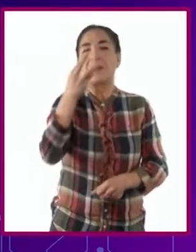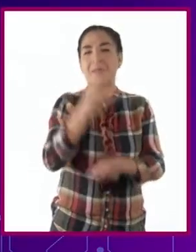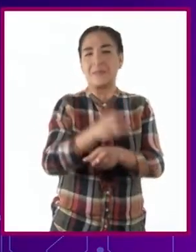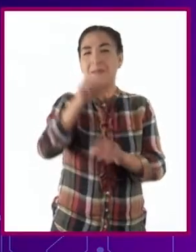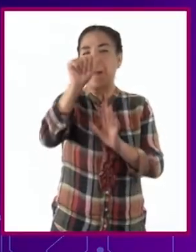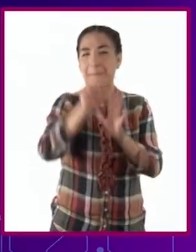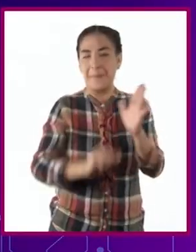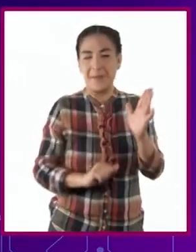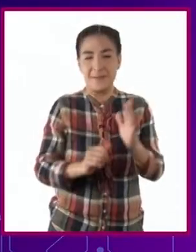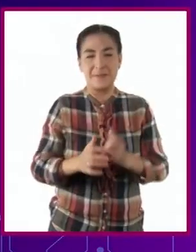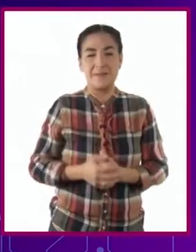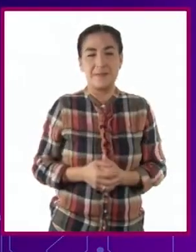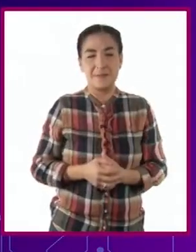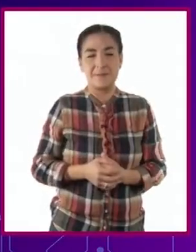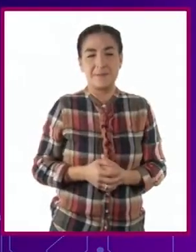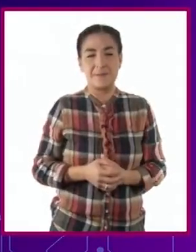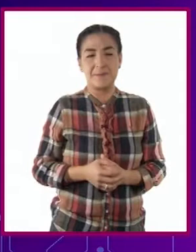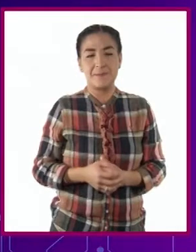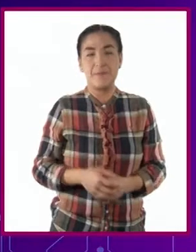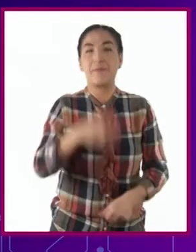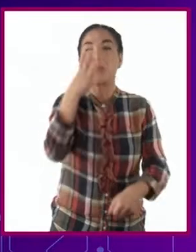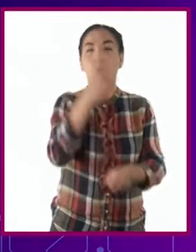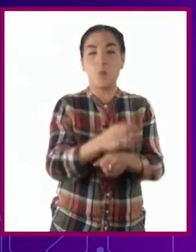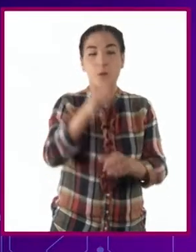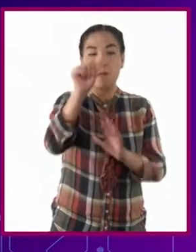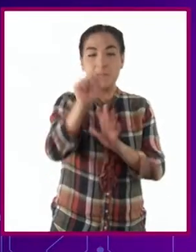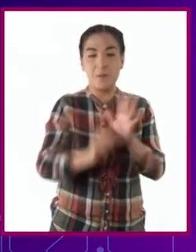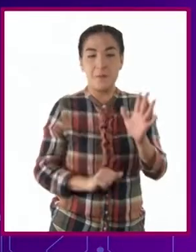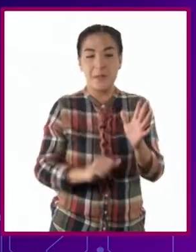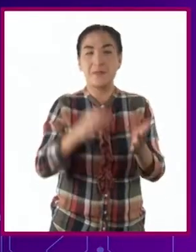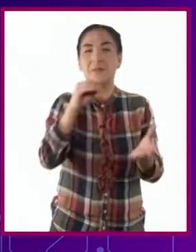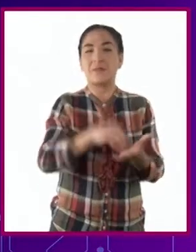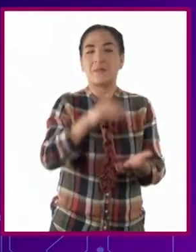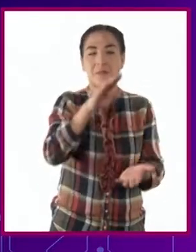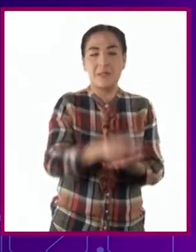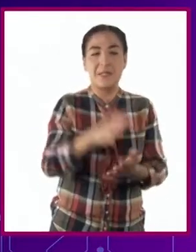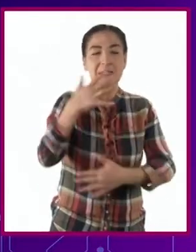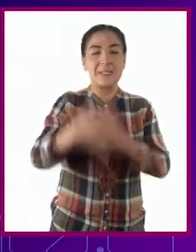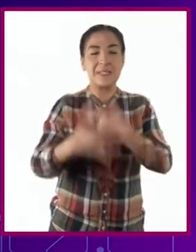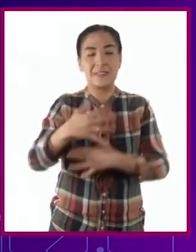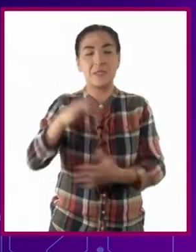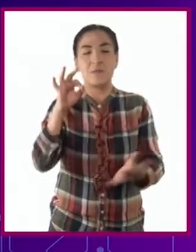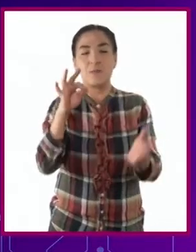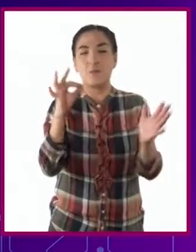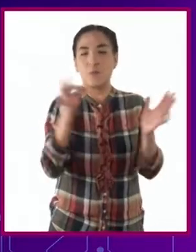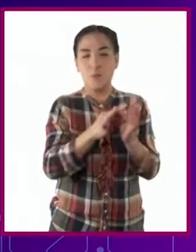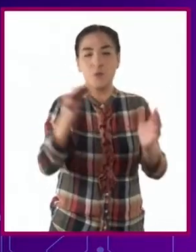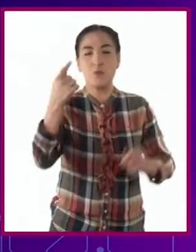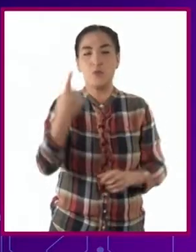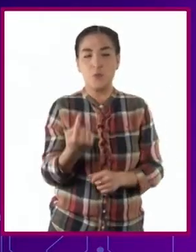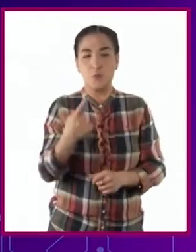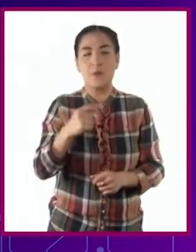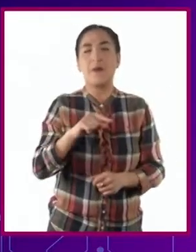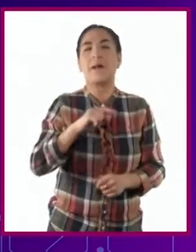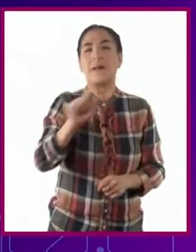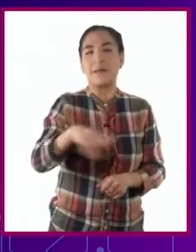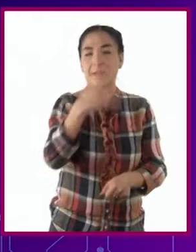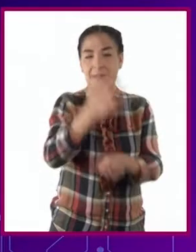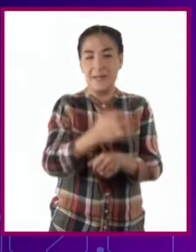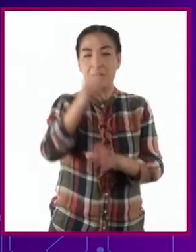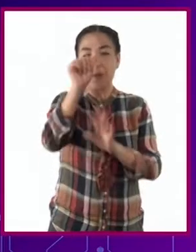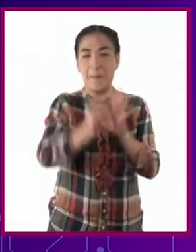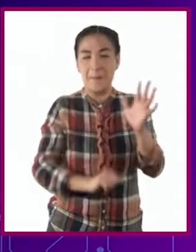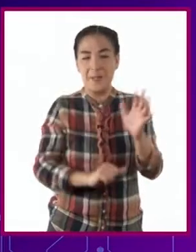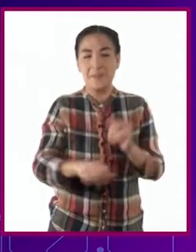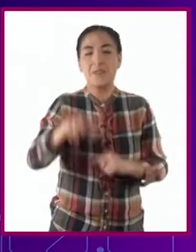mes, mientras que en el cuarto mes se registraron 15.1 grados Celsius. Para el quinto mes se